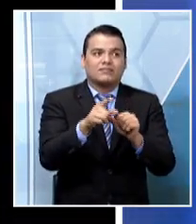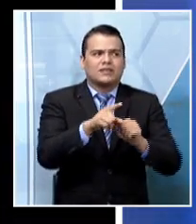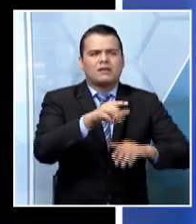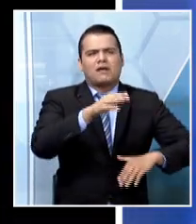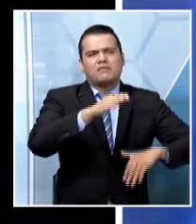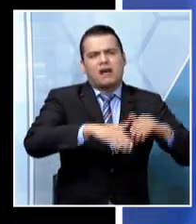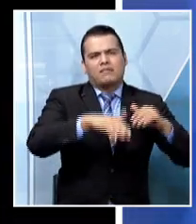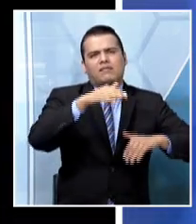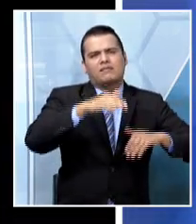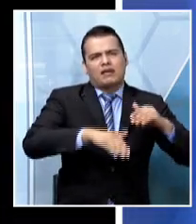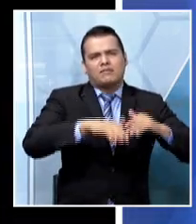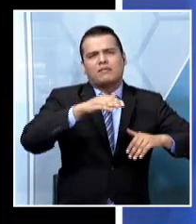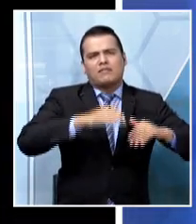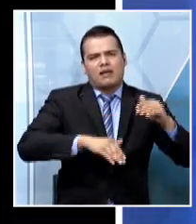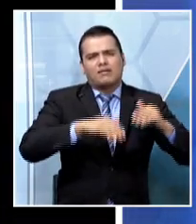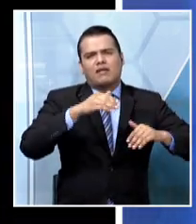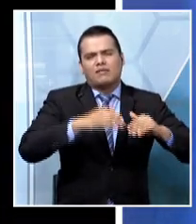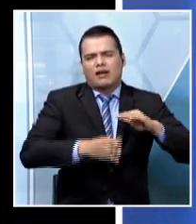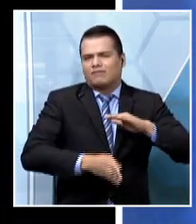los tambores descienda desde las nubes